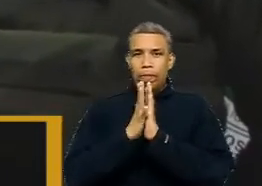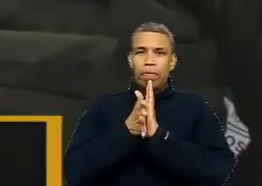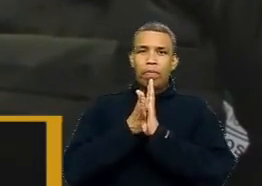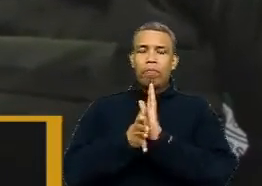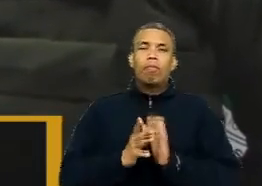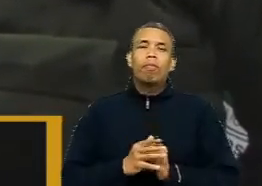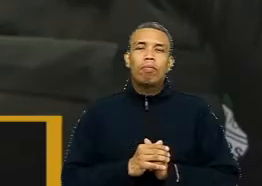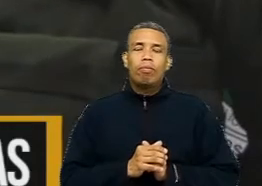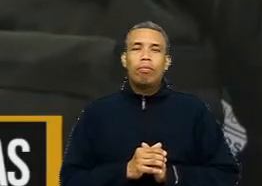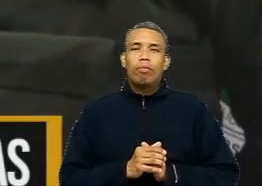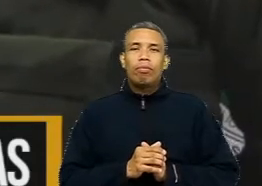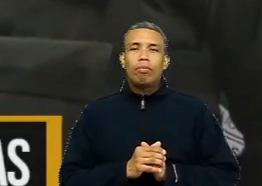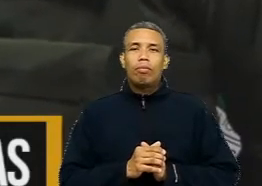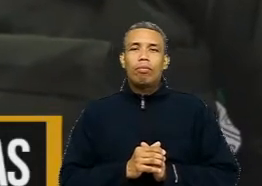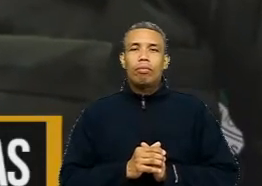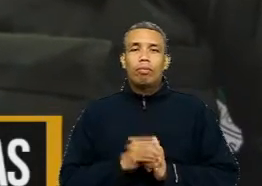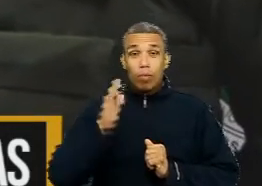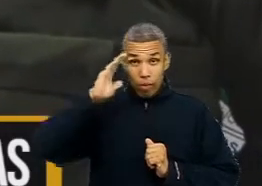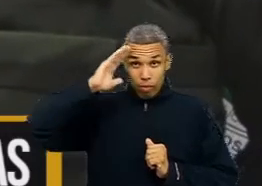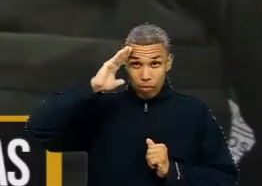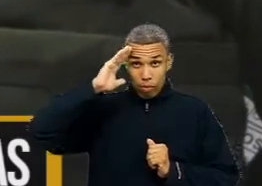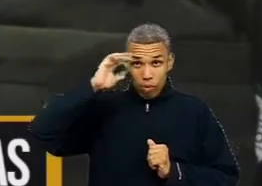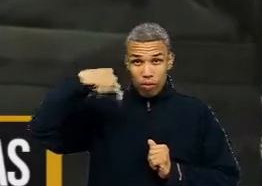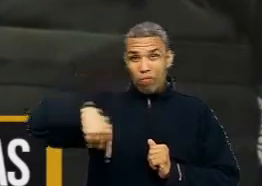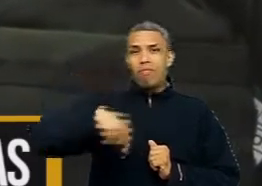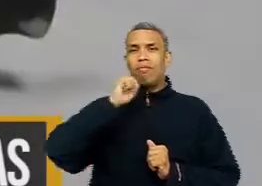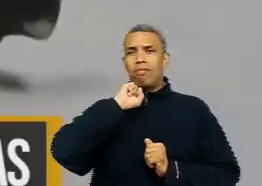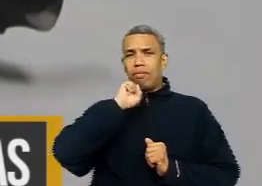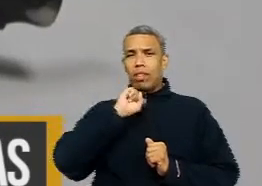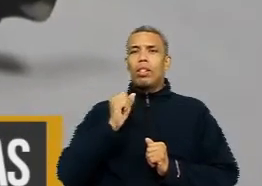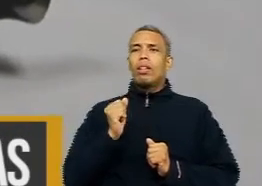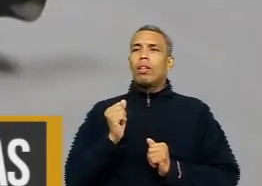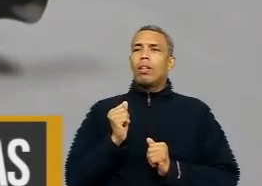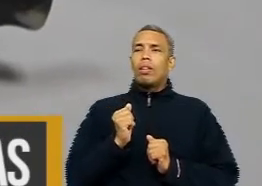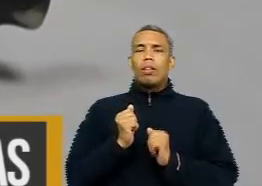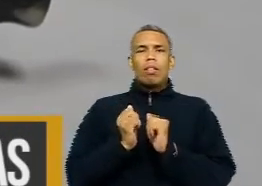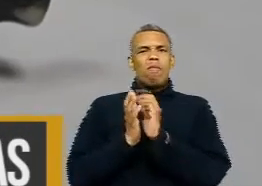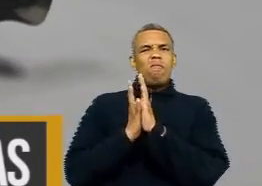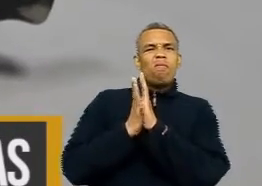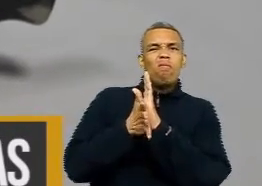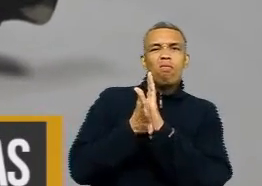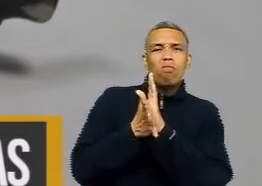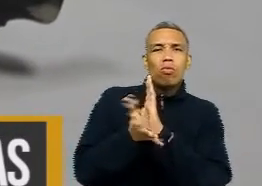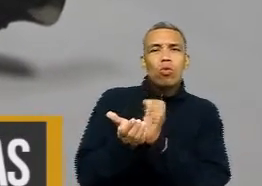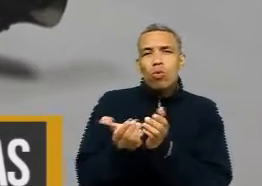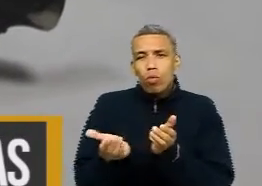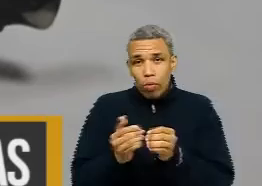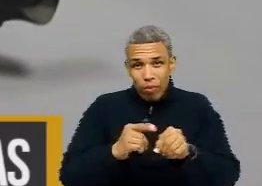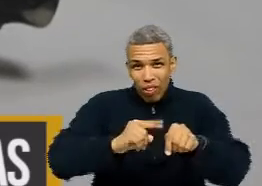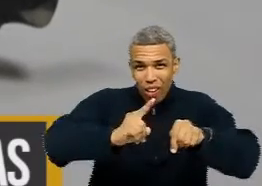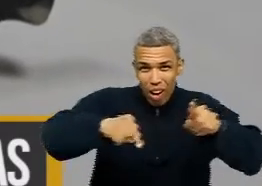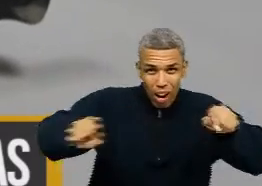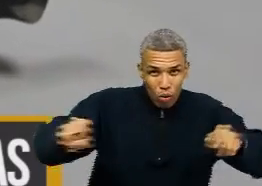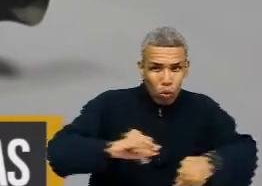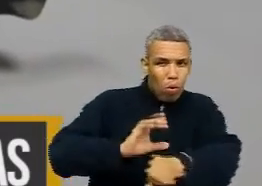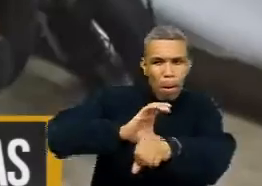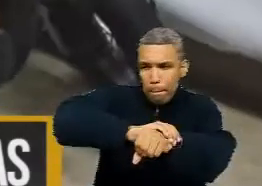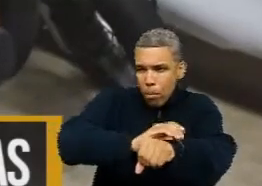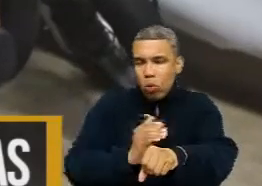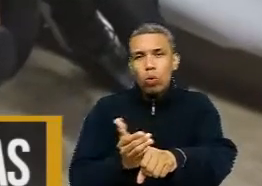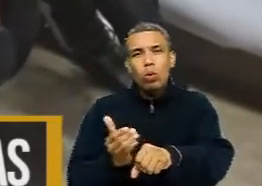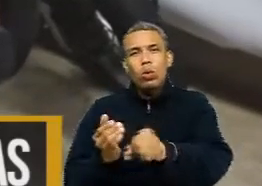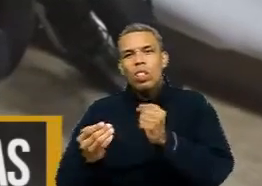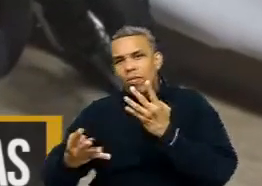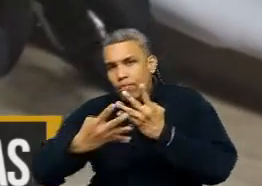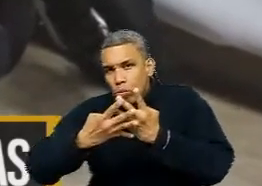las instalaciones de la policía en el muelle de Barranca Bermeja, los uniformados han entregado un reporte sobre los resultados de los operativos en esta jurisdicción. Se